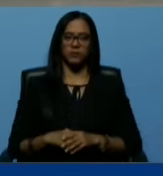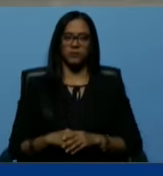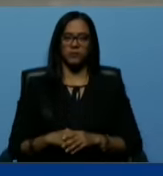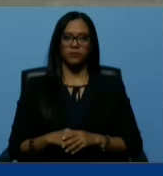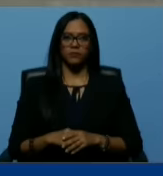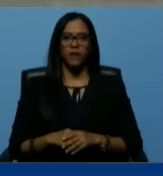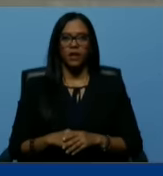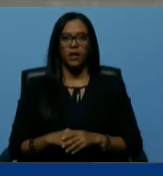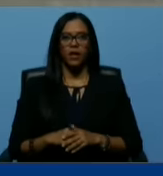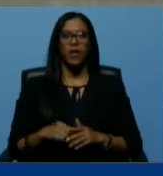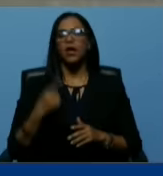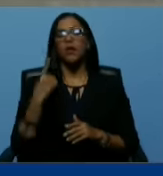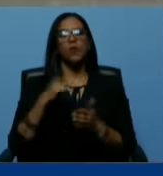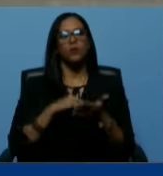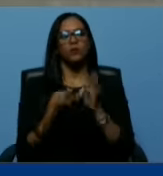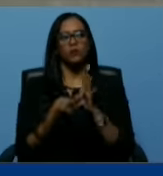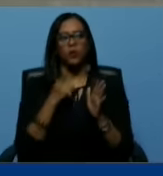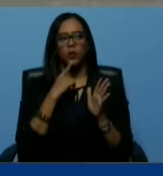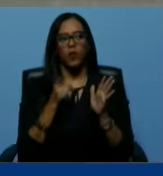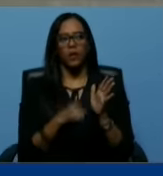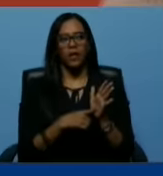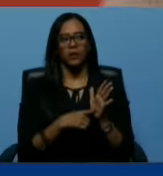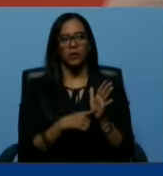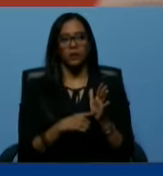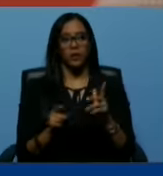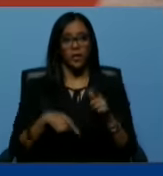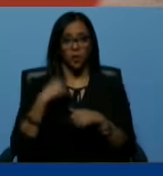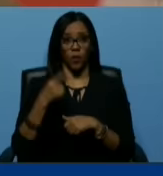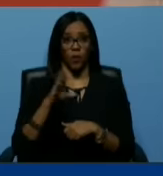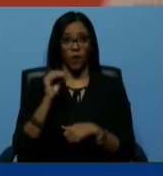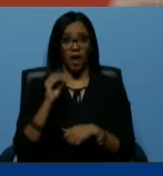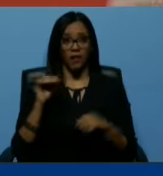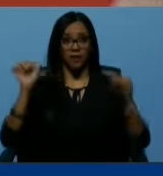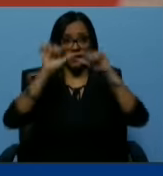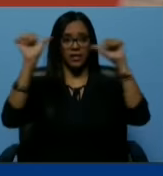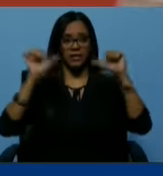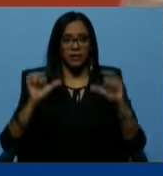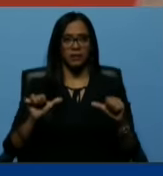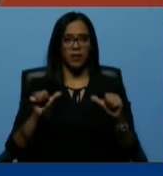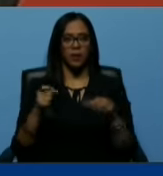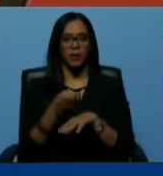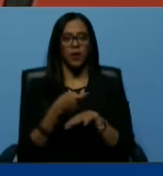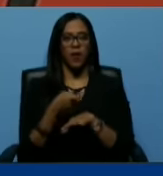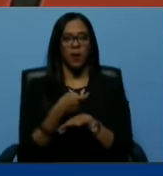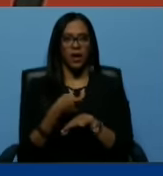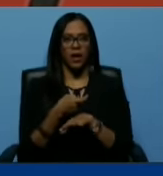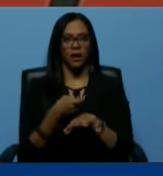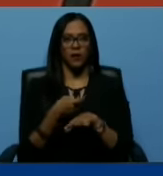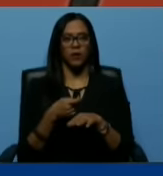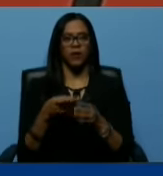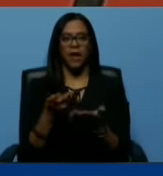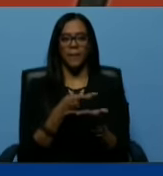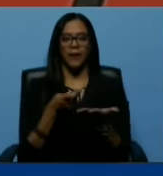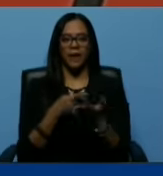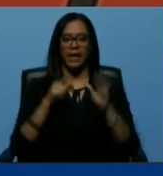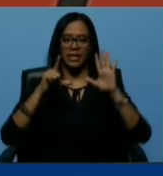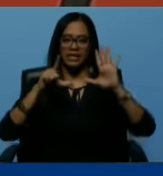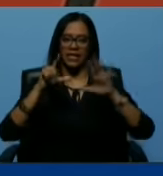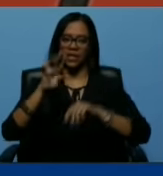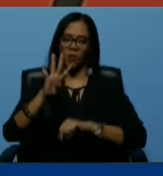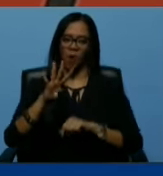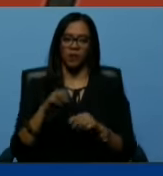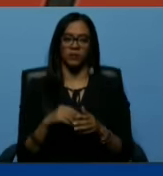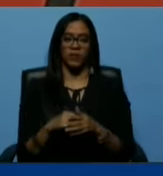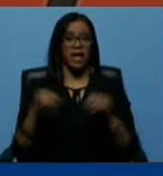Es un concepto completo. Y luego habla del sistema de gobierno, la página 74.